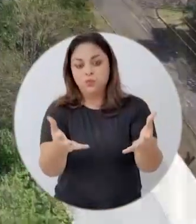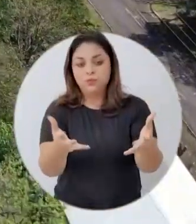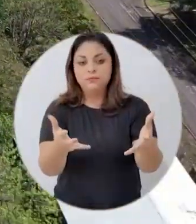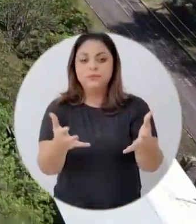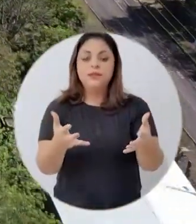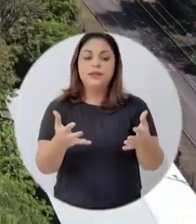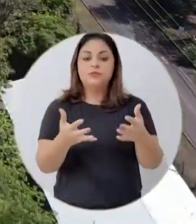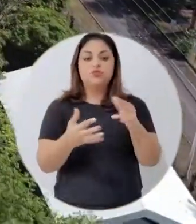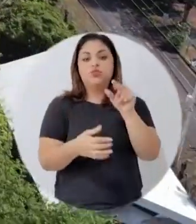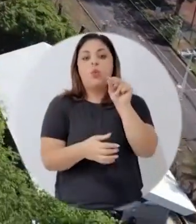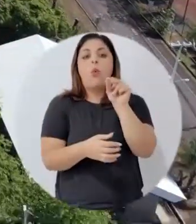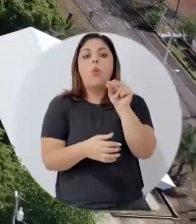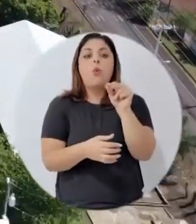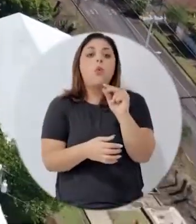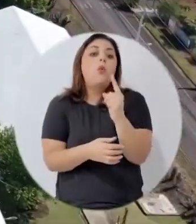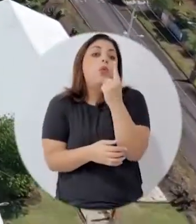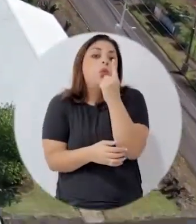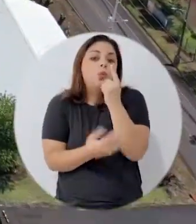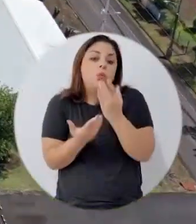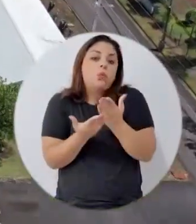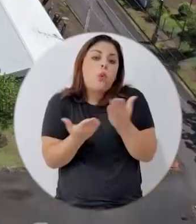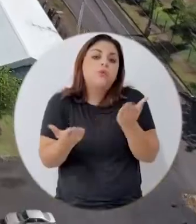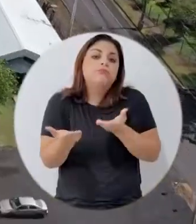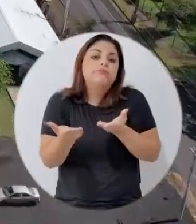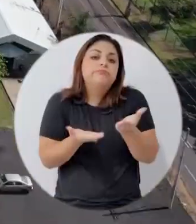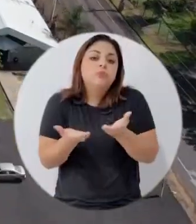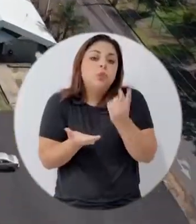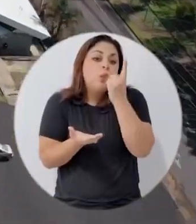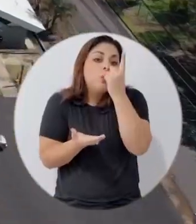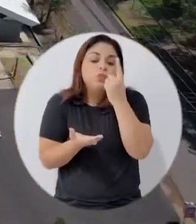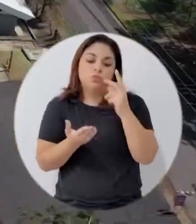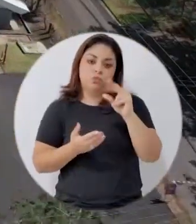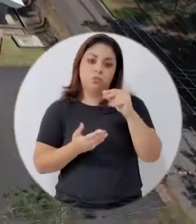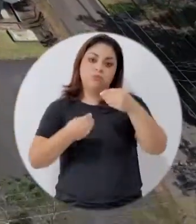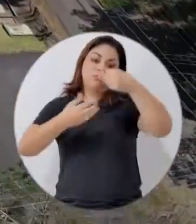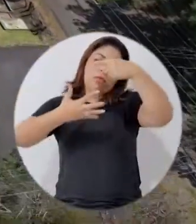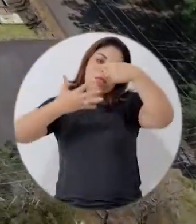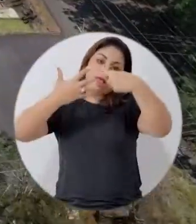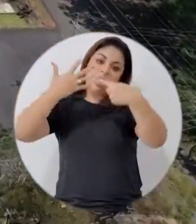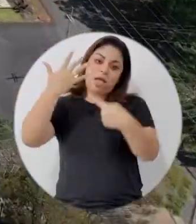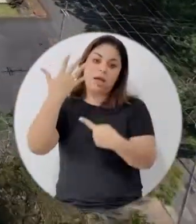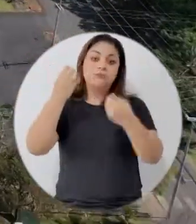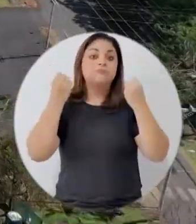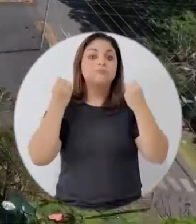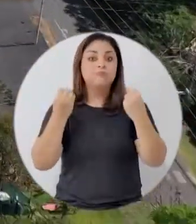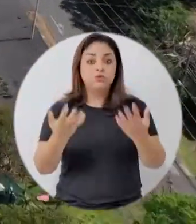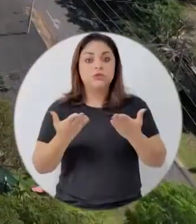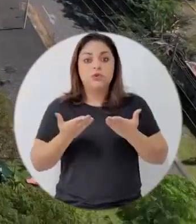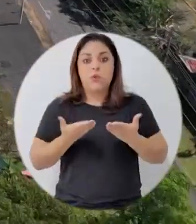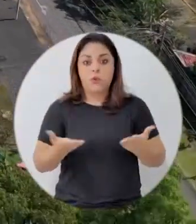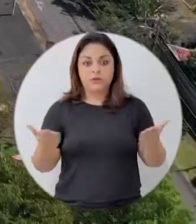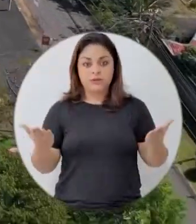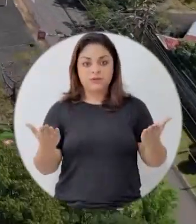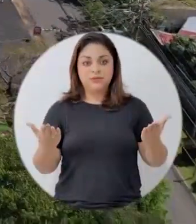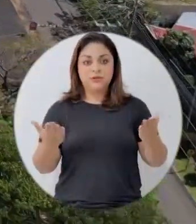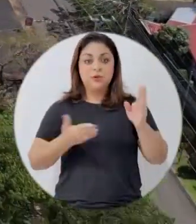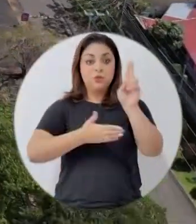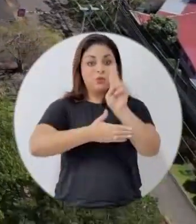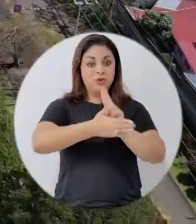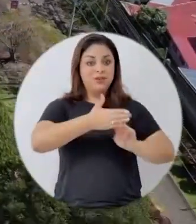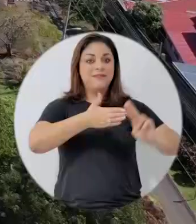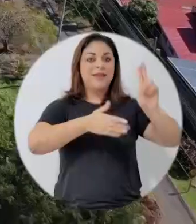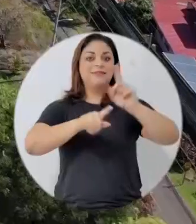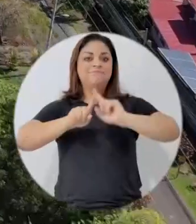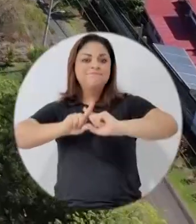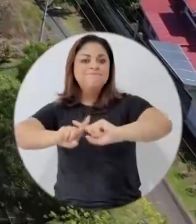un producto o un tipo de productos, sino que a través de la docencia, la investigación y la extensión